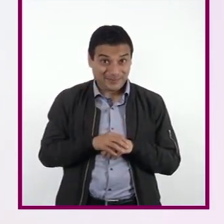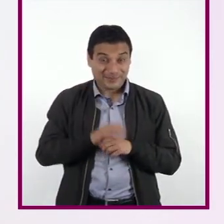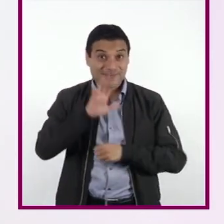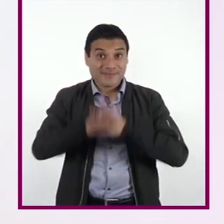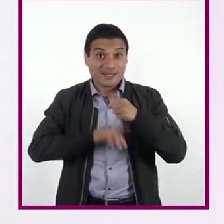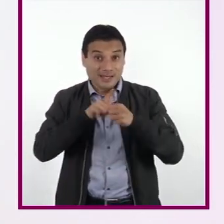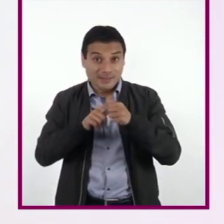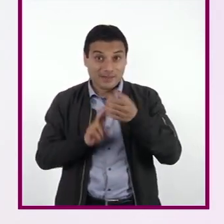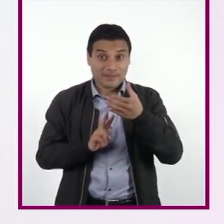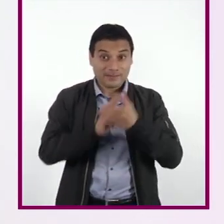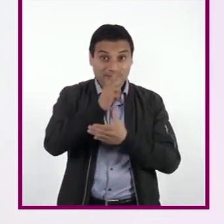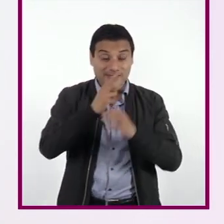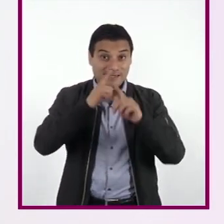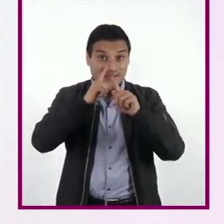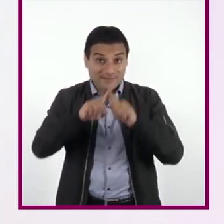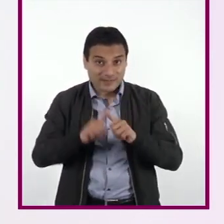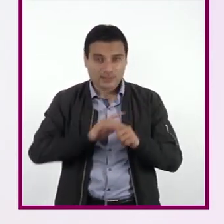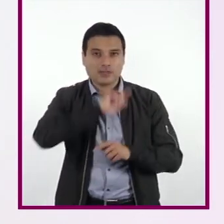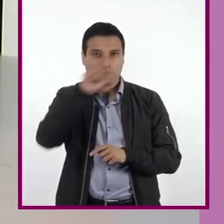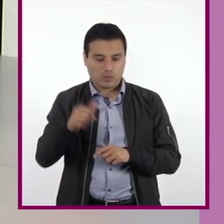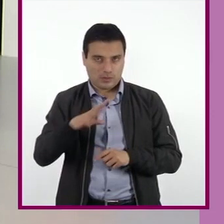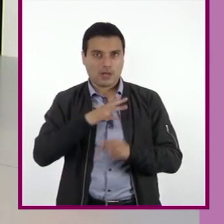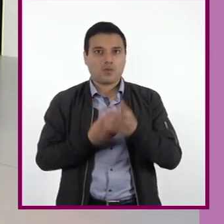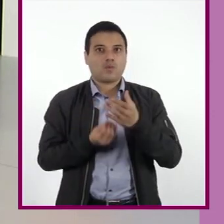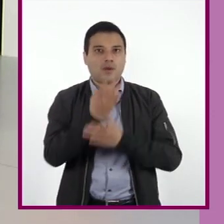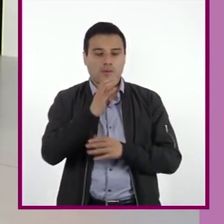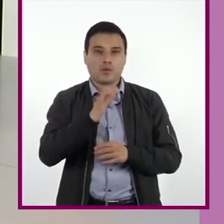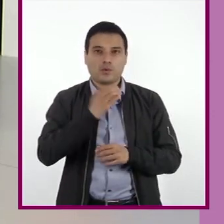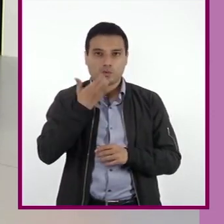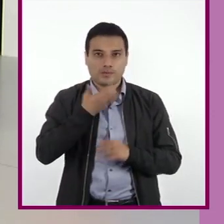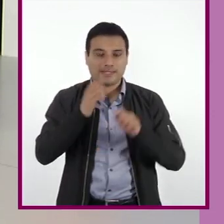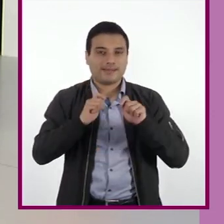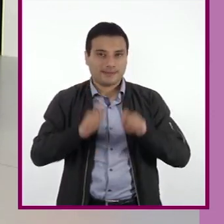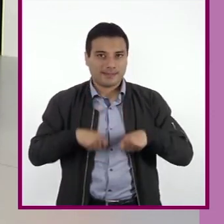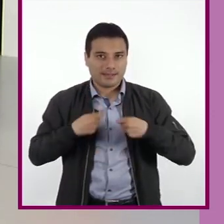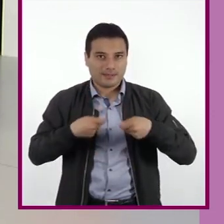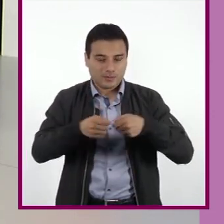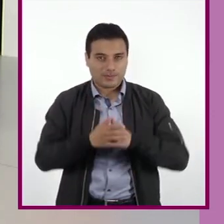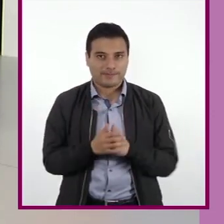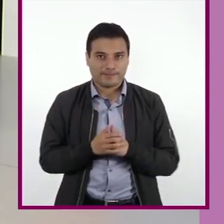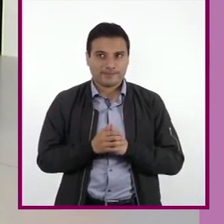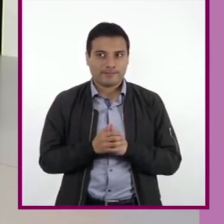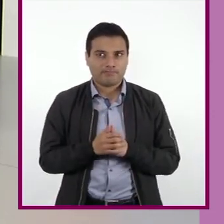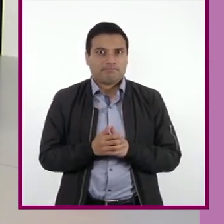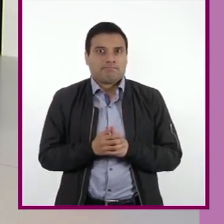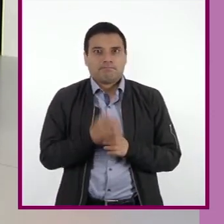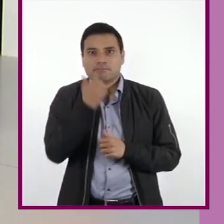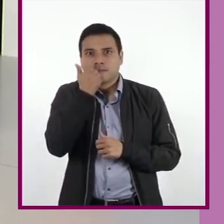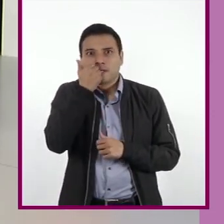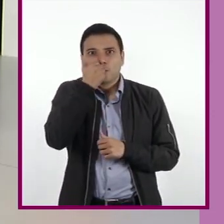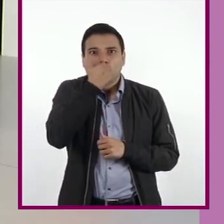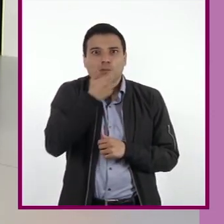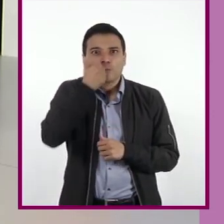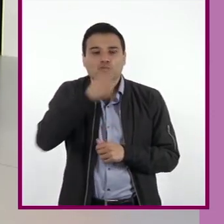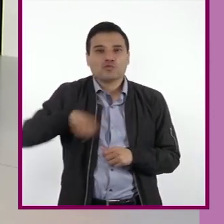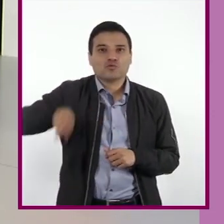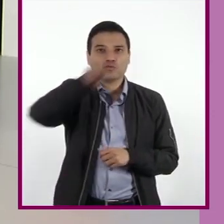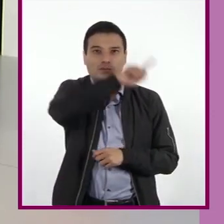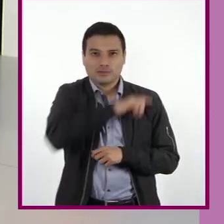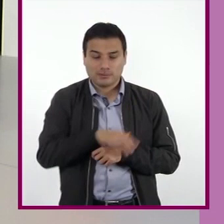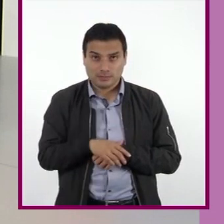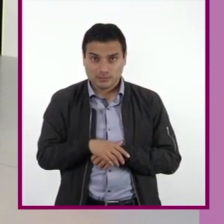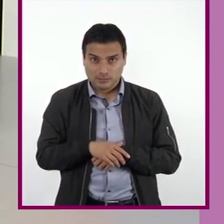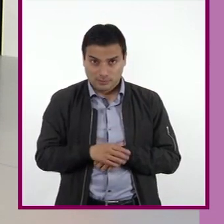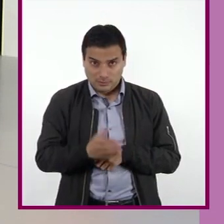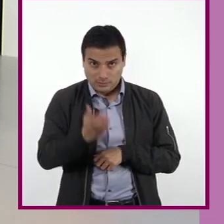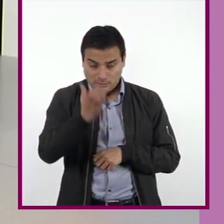a crear tradiciones y costumbres. Maestro, ¿y nuestros estudiantes en casa sabrán